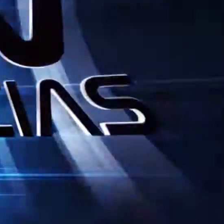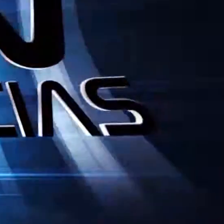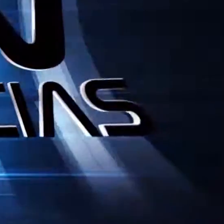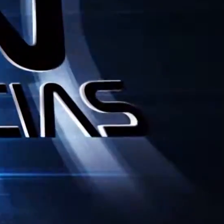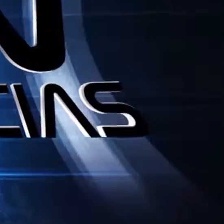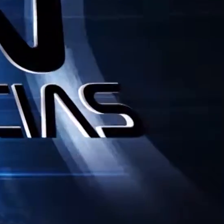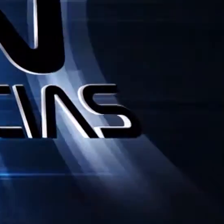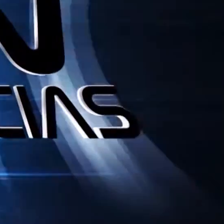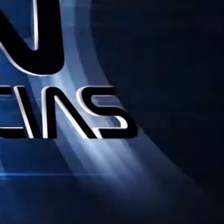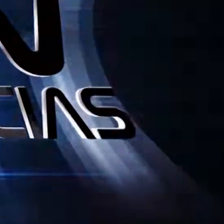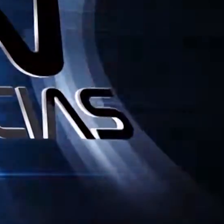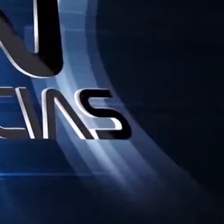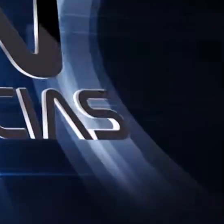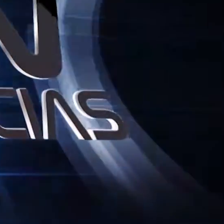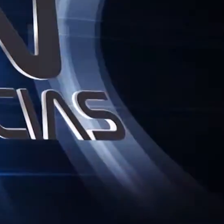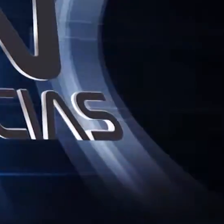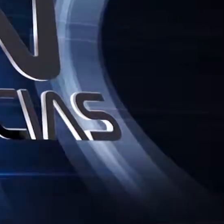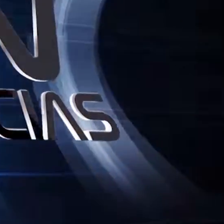¡Gracias!